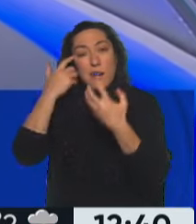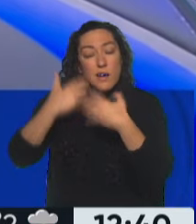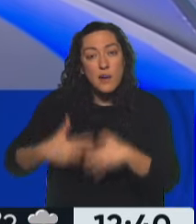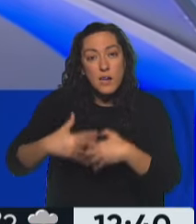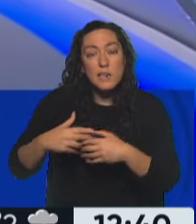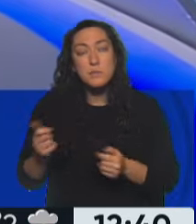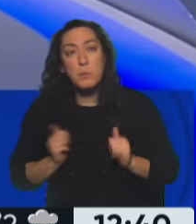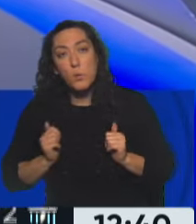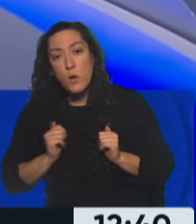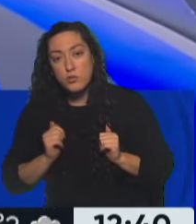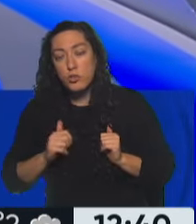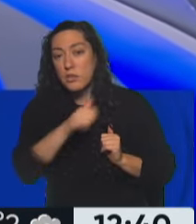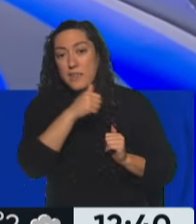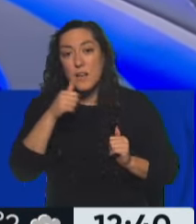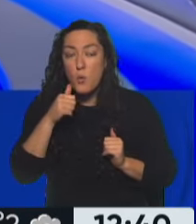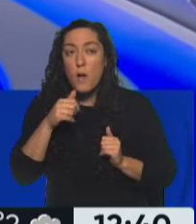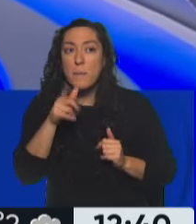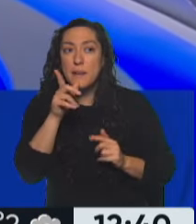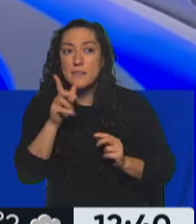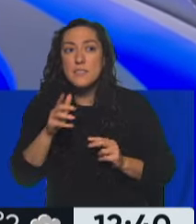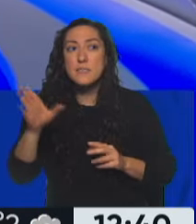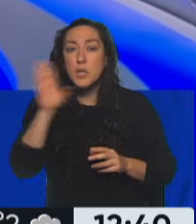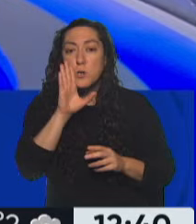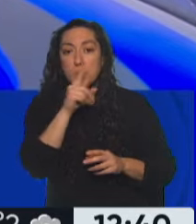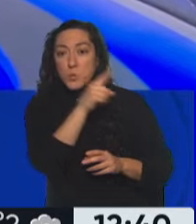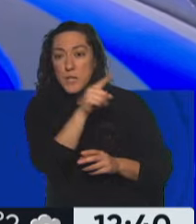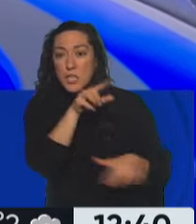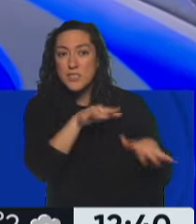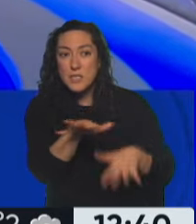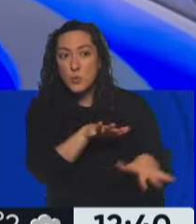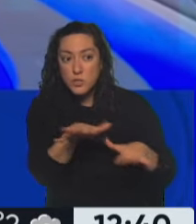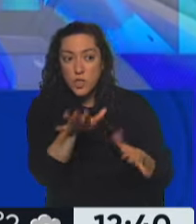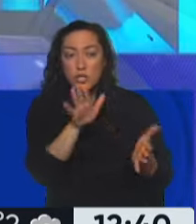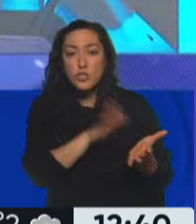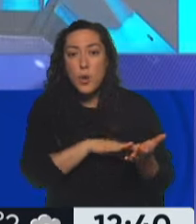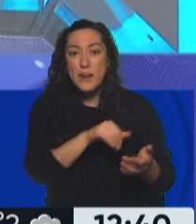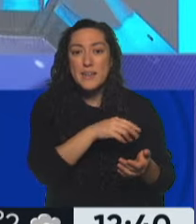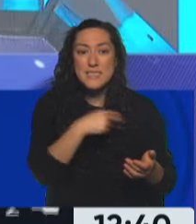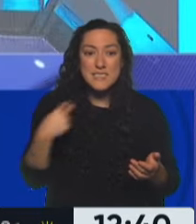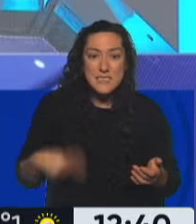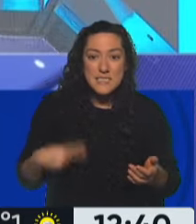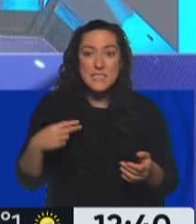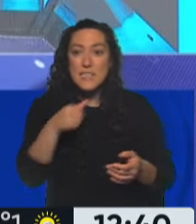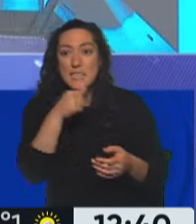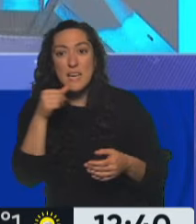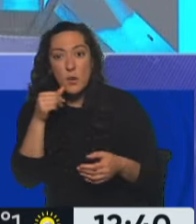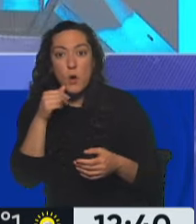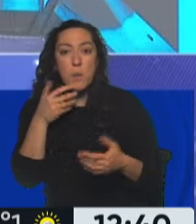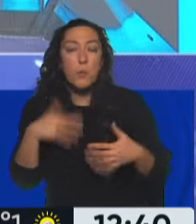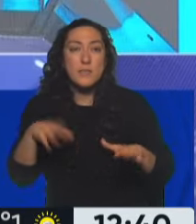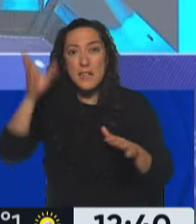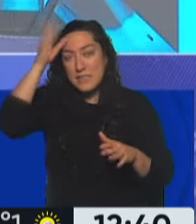taiwanés respecto de que las condiciones en Estados Unidos, desde el punto de vista de la situación relativa respecto de China, respecto de Taiwán, pueden verse modificadas durante el